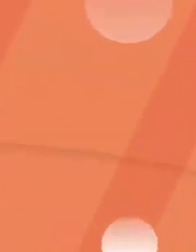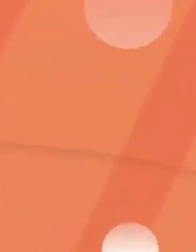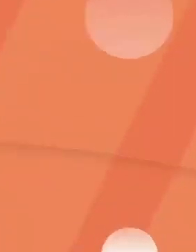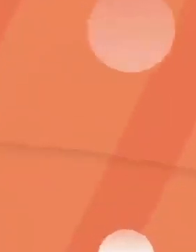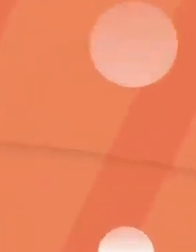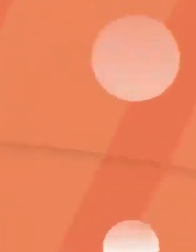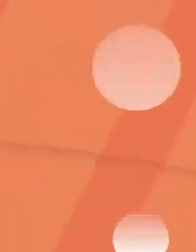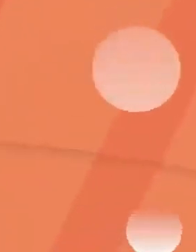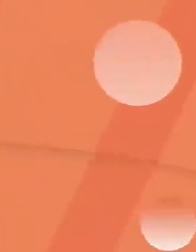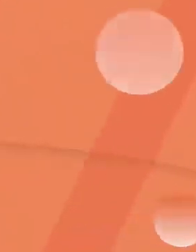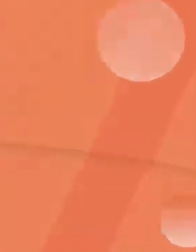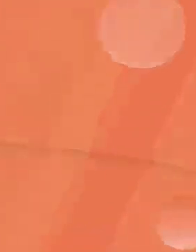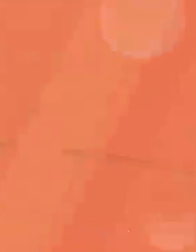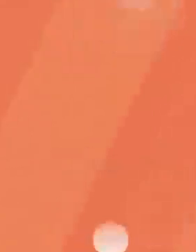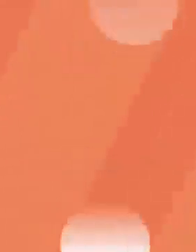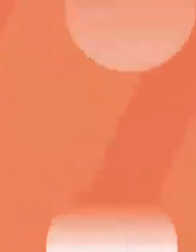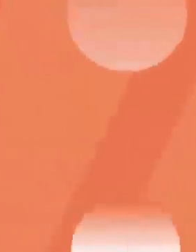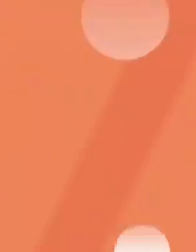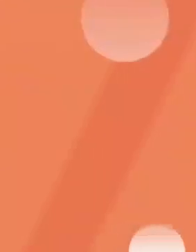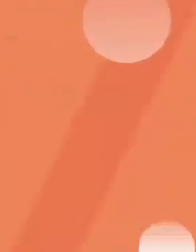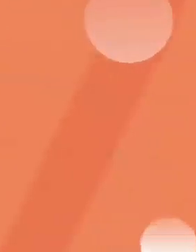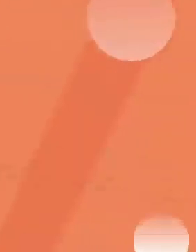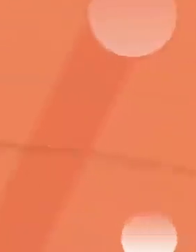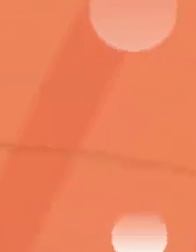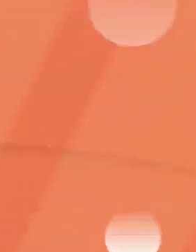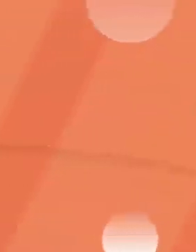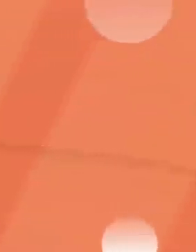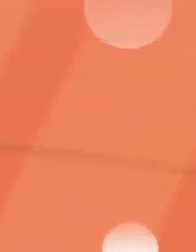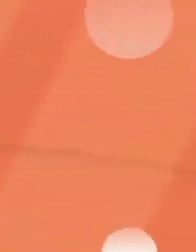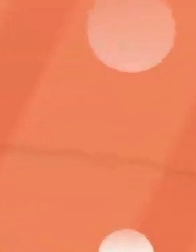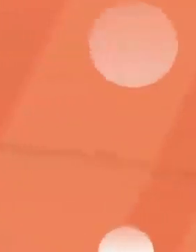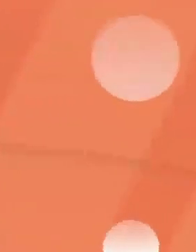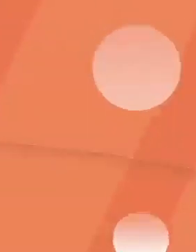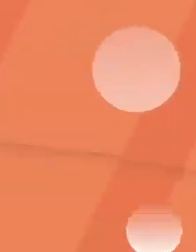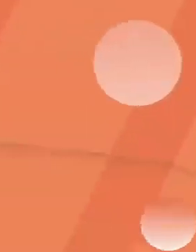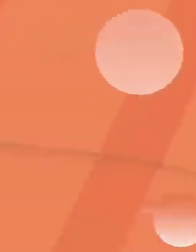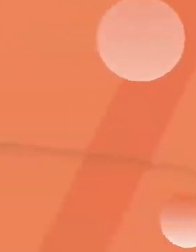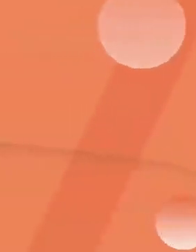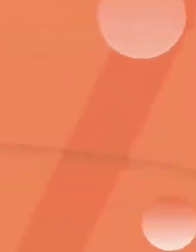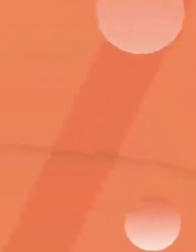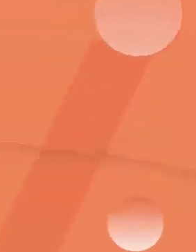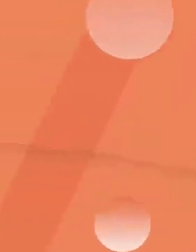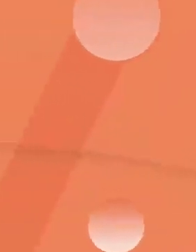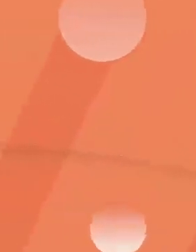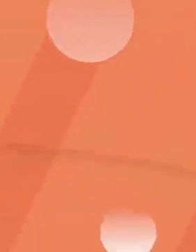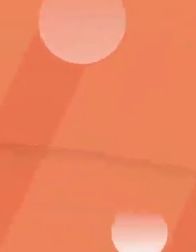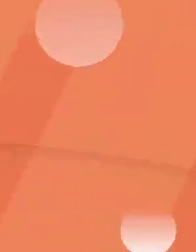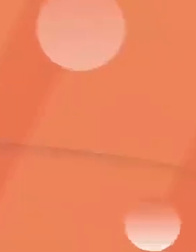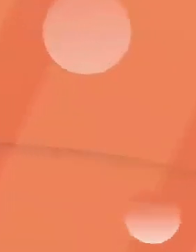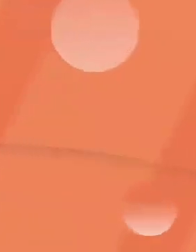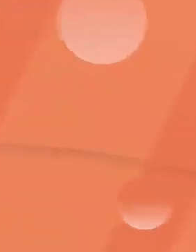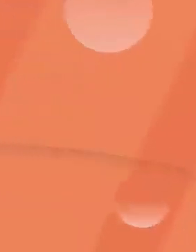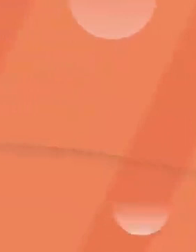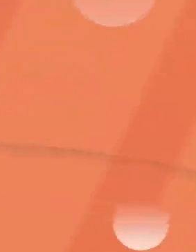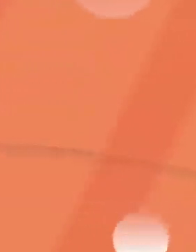¿Qué pueden entender de la palabra con base en el contexto donde se encuentra?